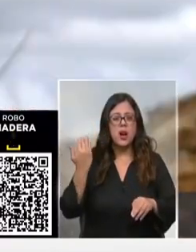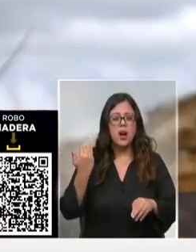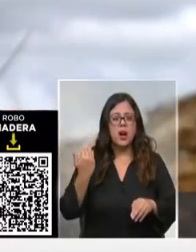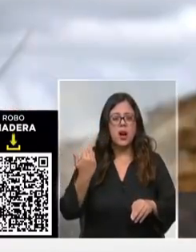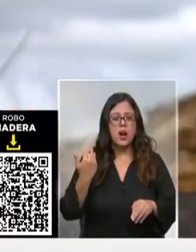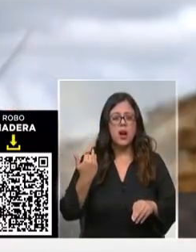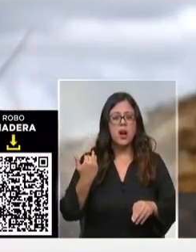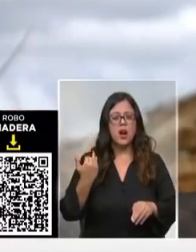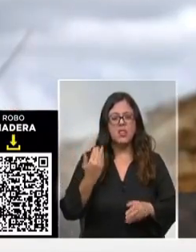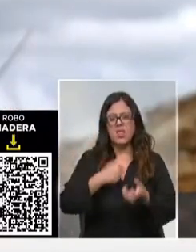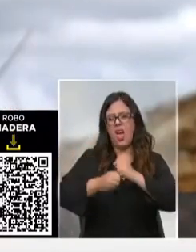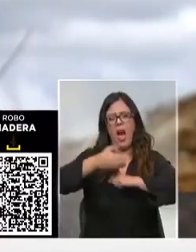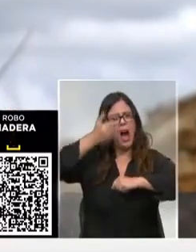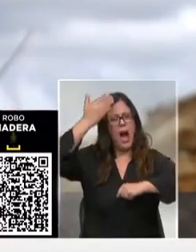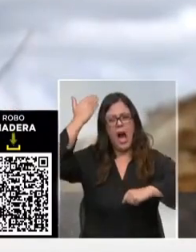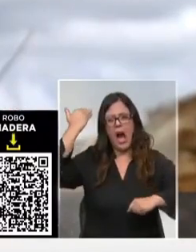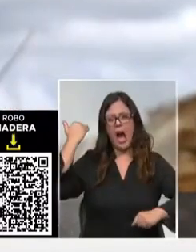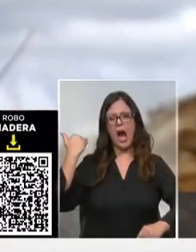Desde que yo tengo el uso de razón, de